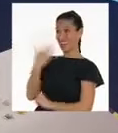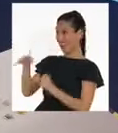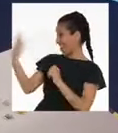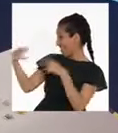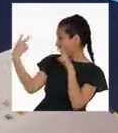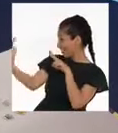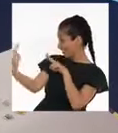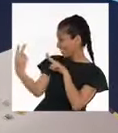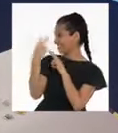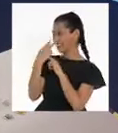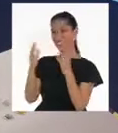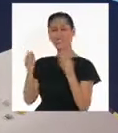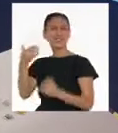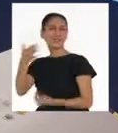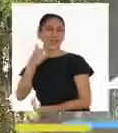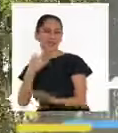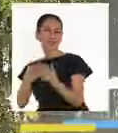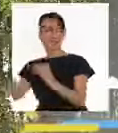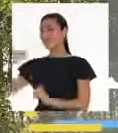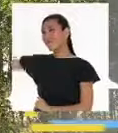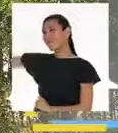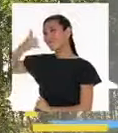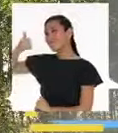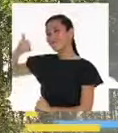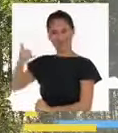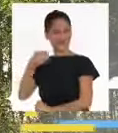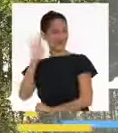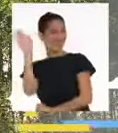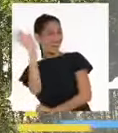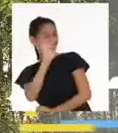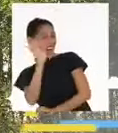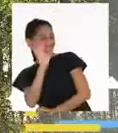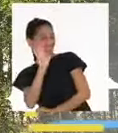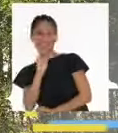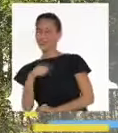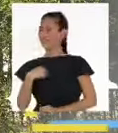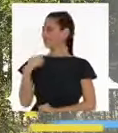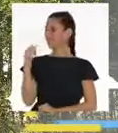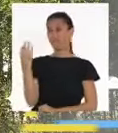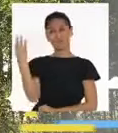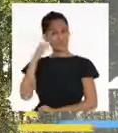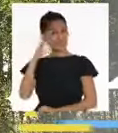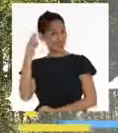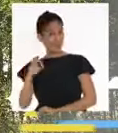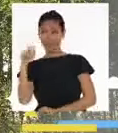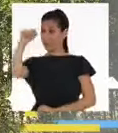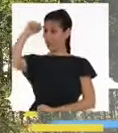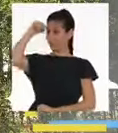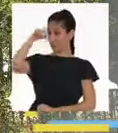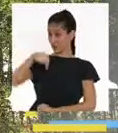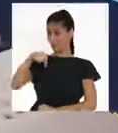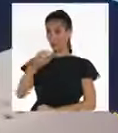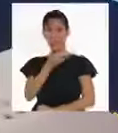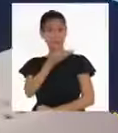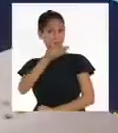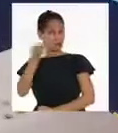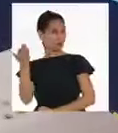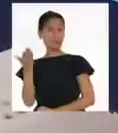¡Gracias por responder a mi llamado! ¡Hola, Héctor Gallo! ¡Como siempre, estoy aquí para lo que necesiten!